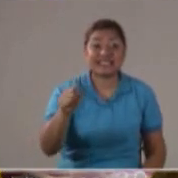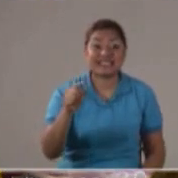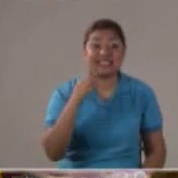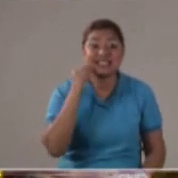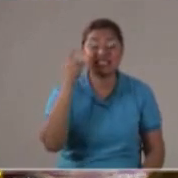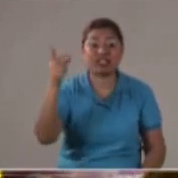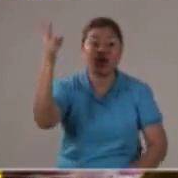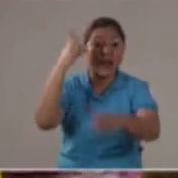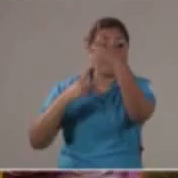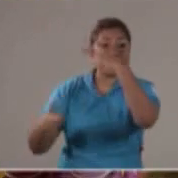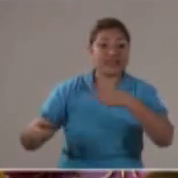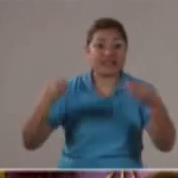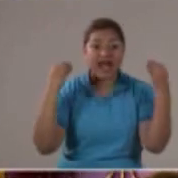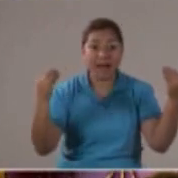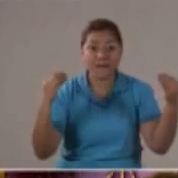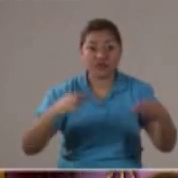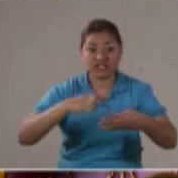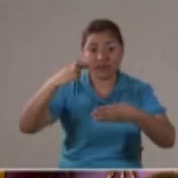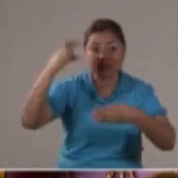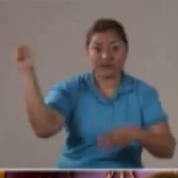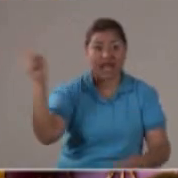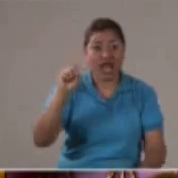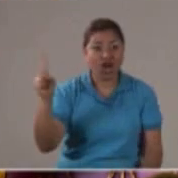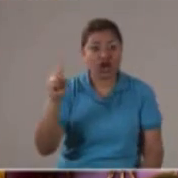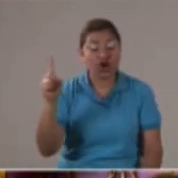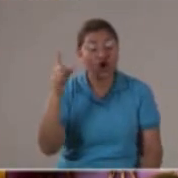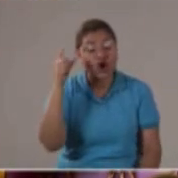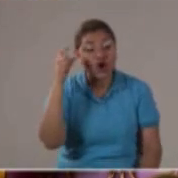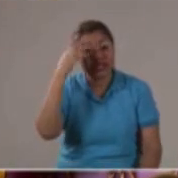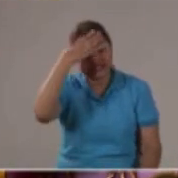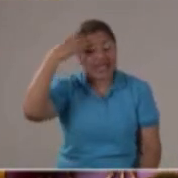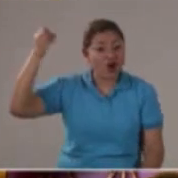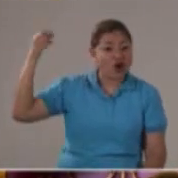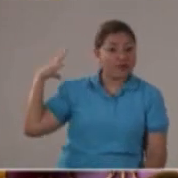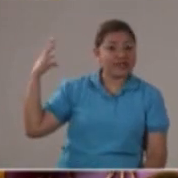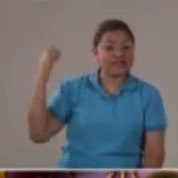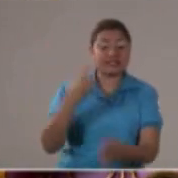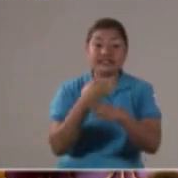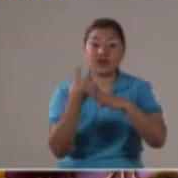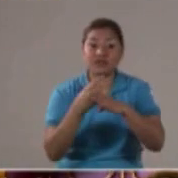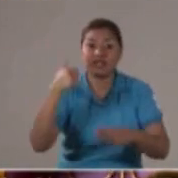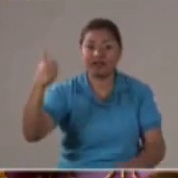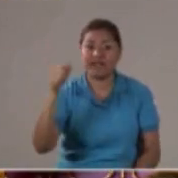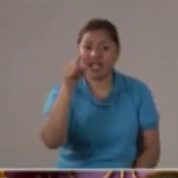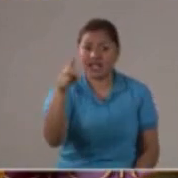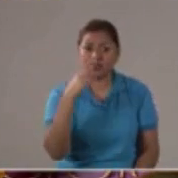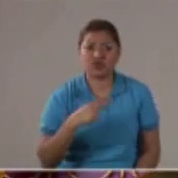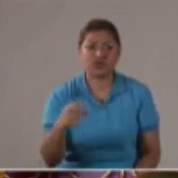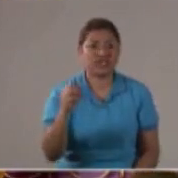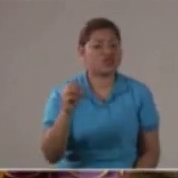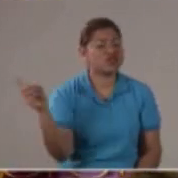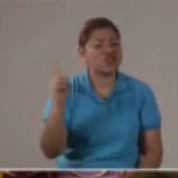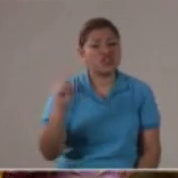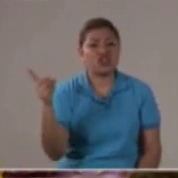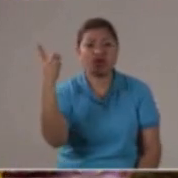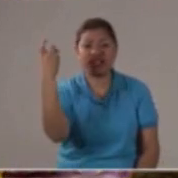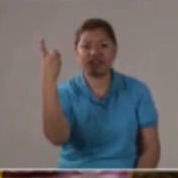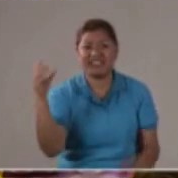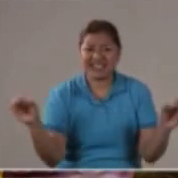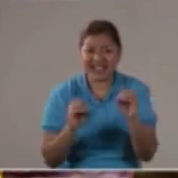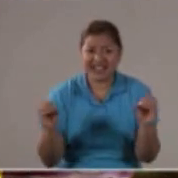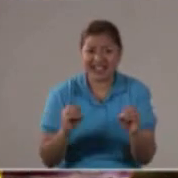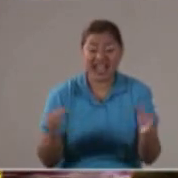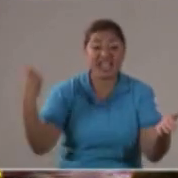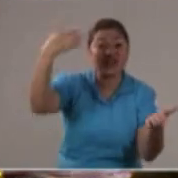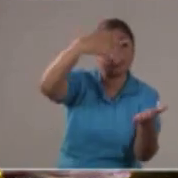vendrá mucha prosperidad. No te olvides de utilizarla adecuadamente. Tus hijos no les hará falta ningún bien. Los llevarás a